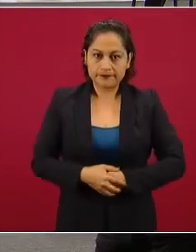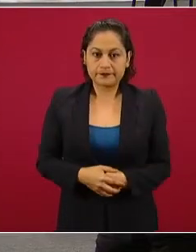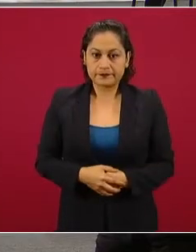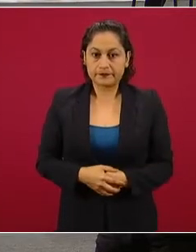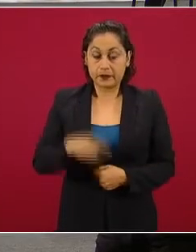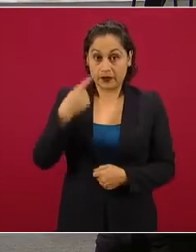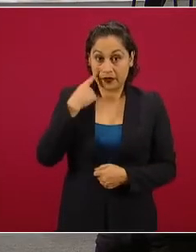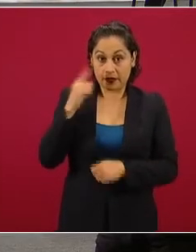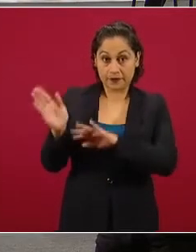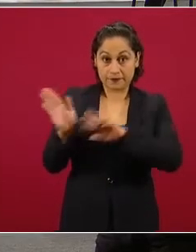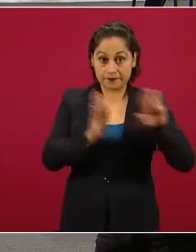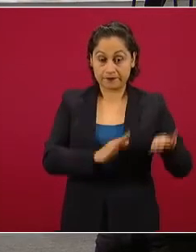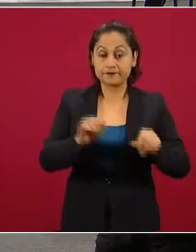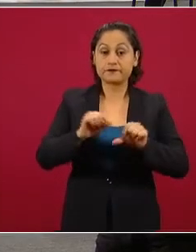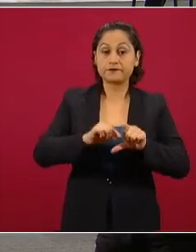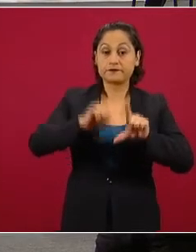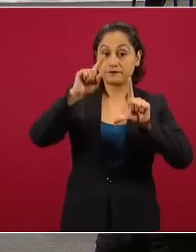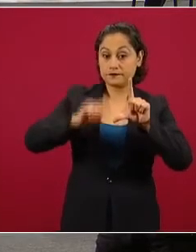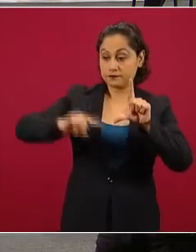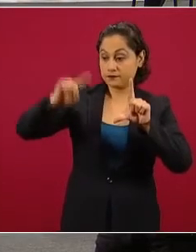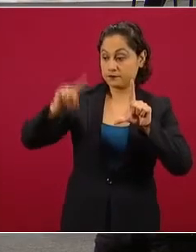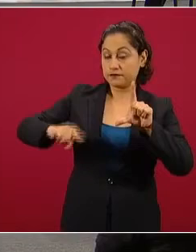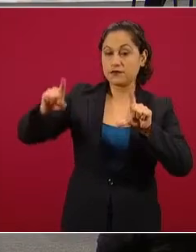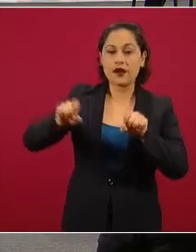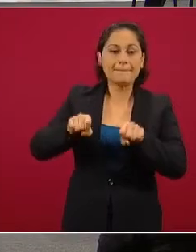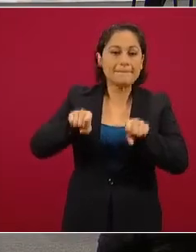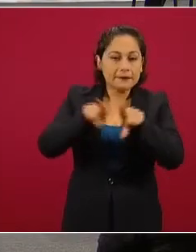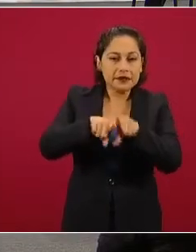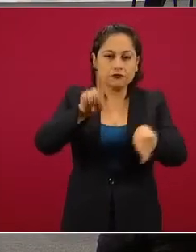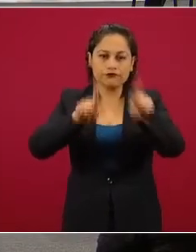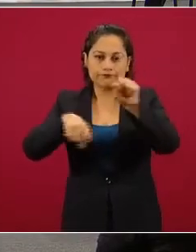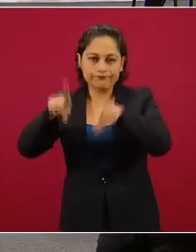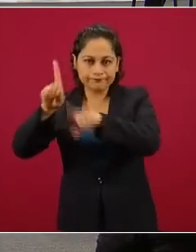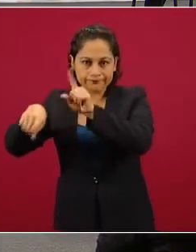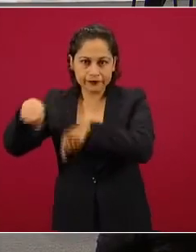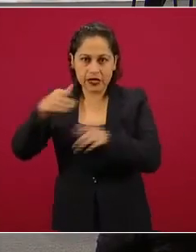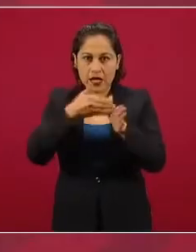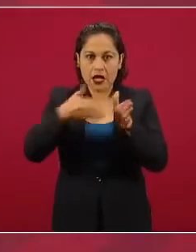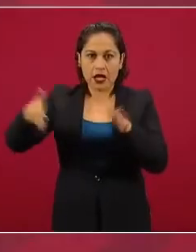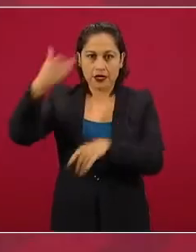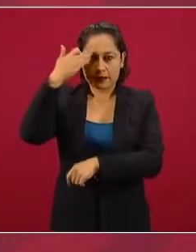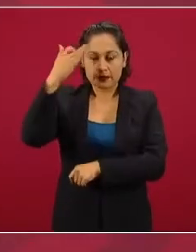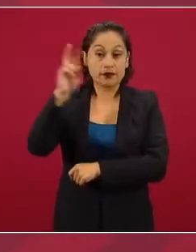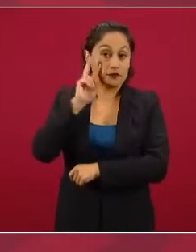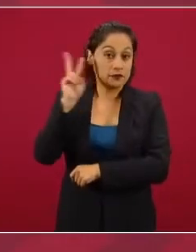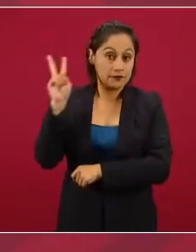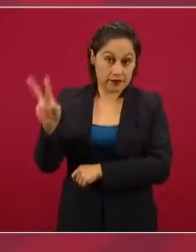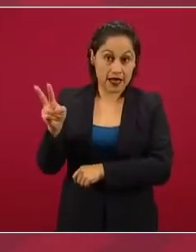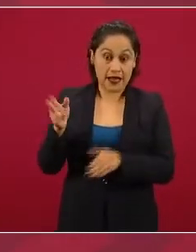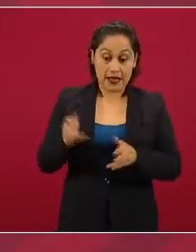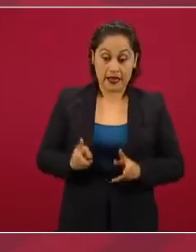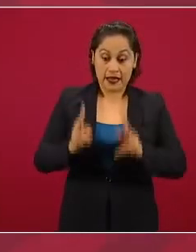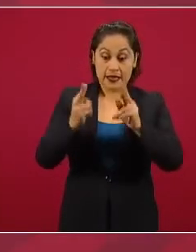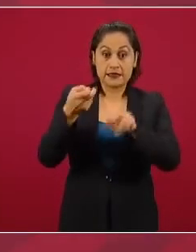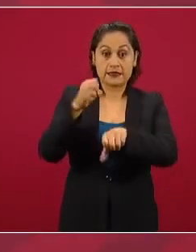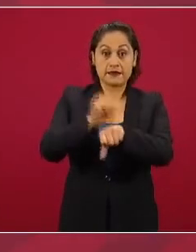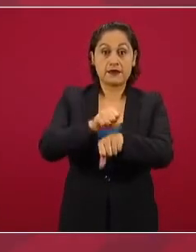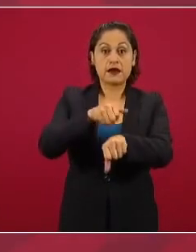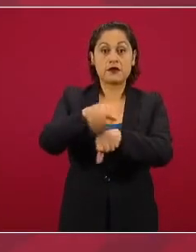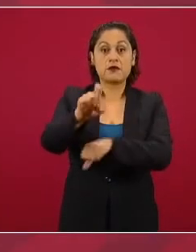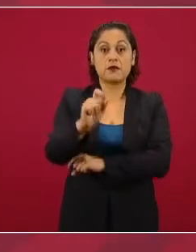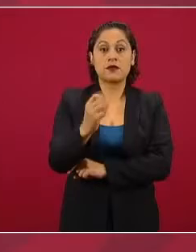se ve es precisamente esas variaciones que se van teniendo a lo largo del tiempo. Noten ustedes que llegamos en la semana 29 al punto